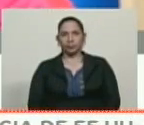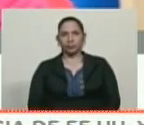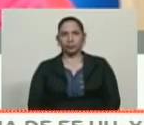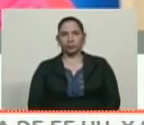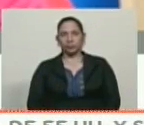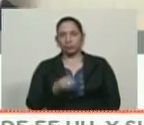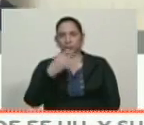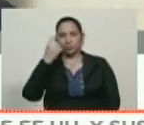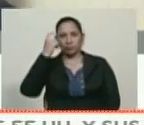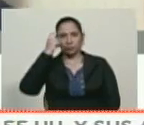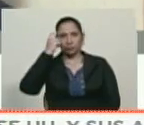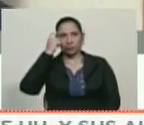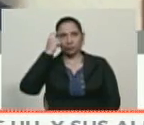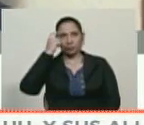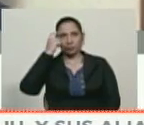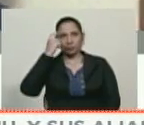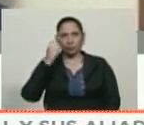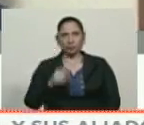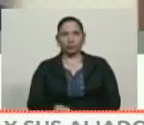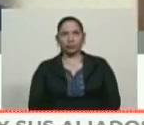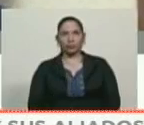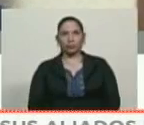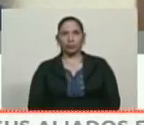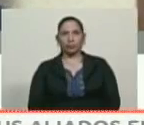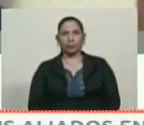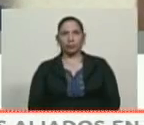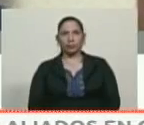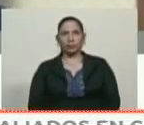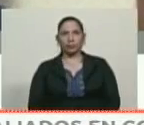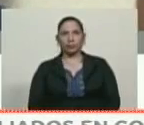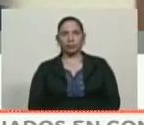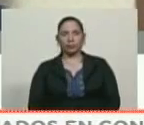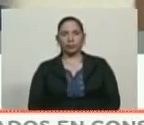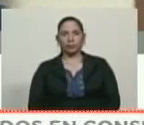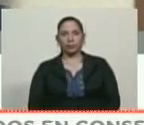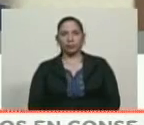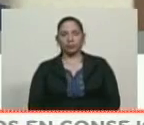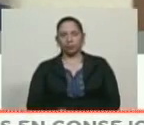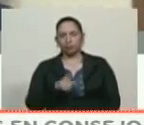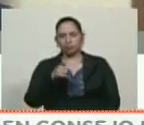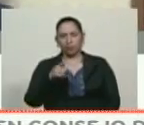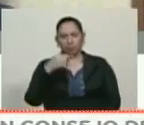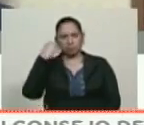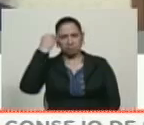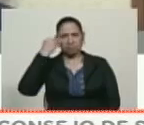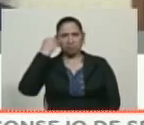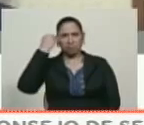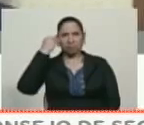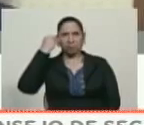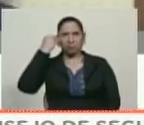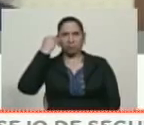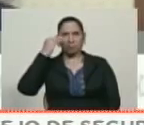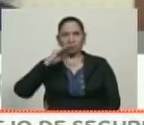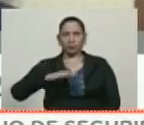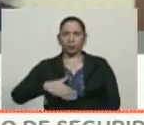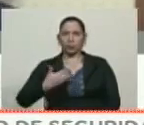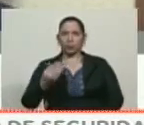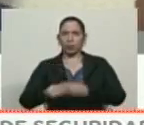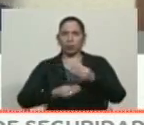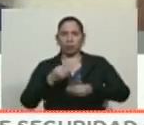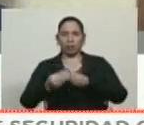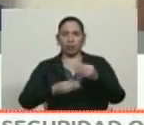Buenos días, Frederick Plaikin, CNN. Señor ministro, a su juicio, ¿se puede realizarse